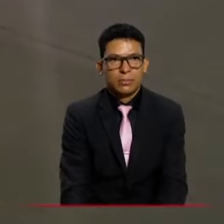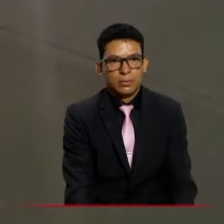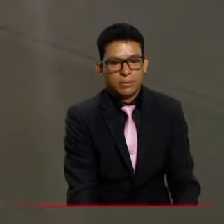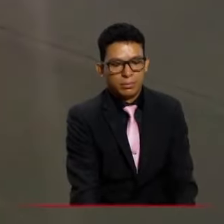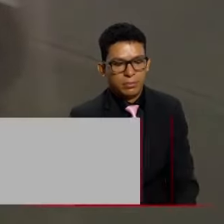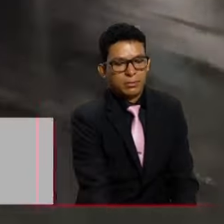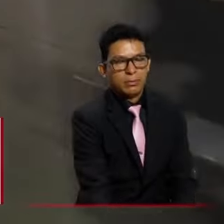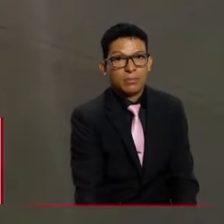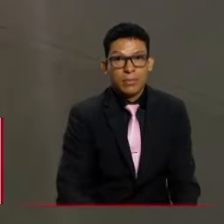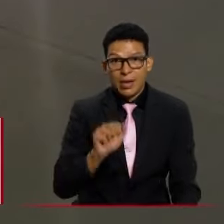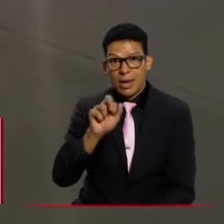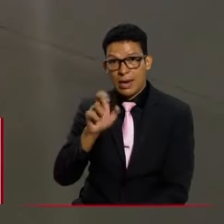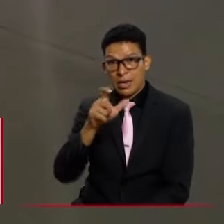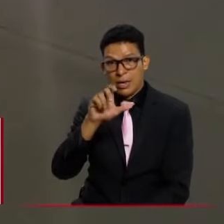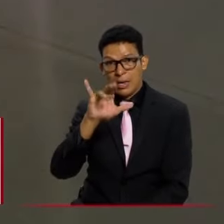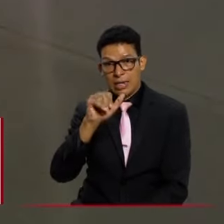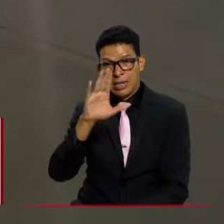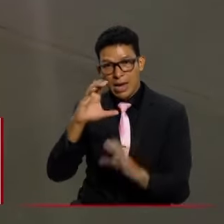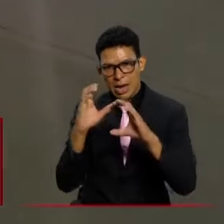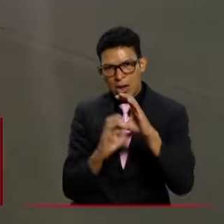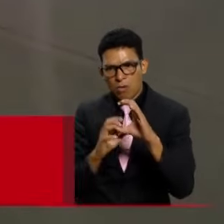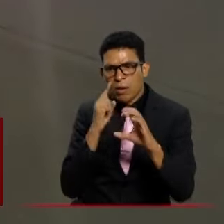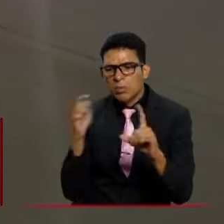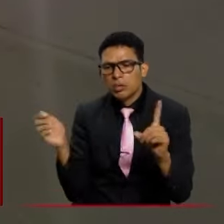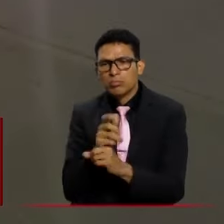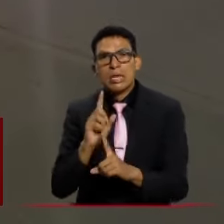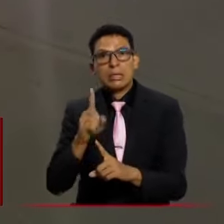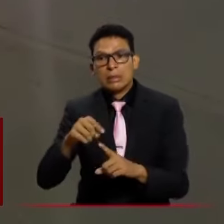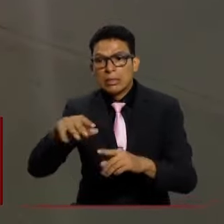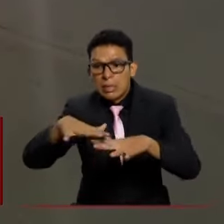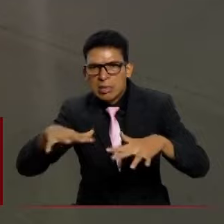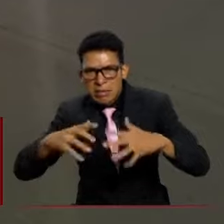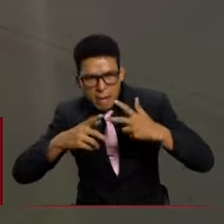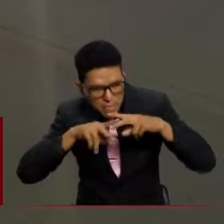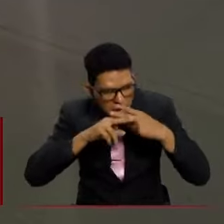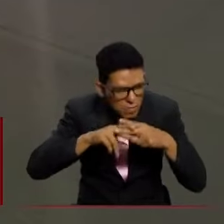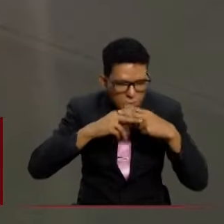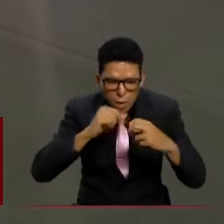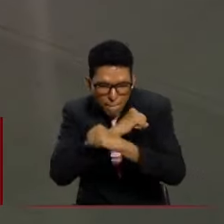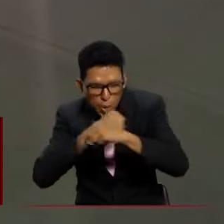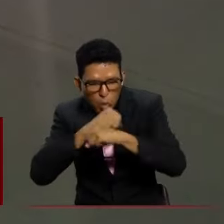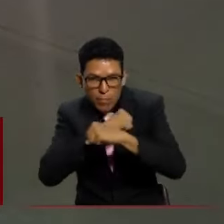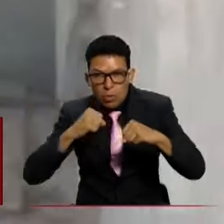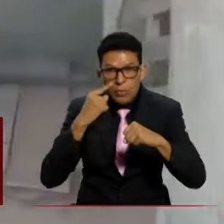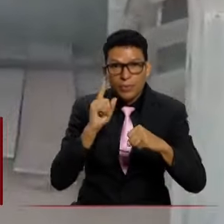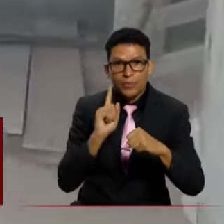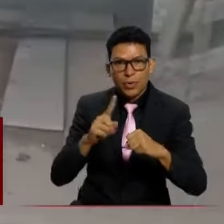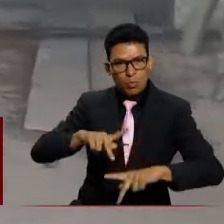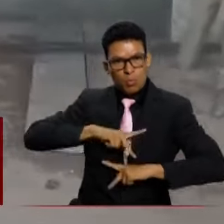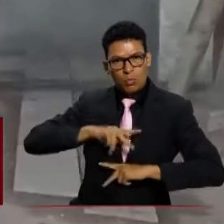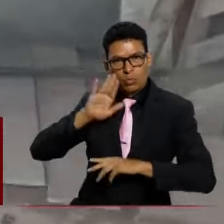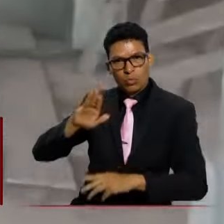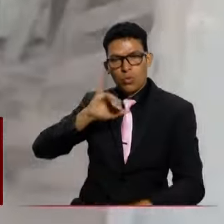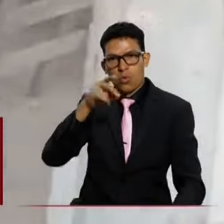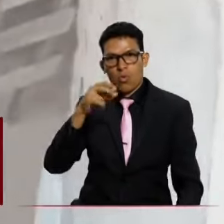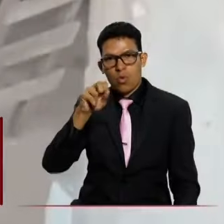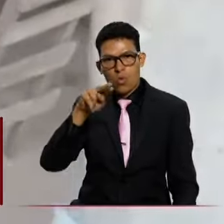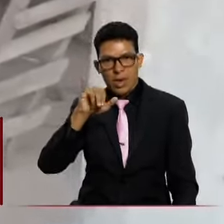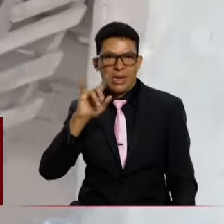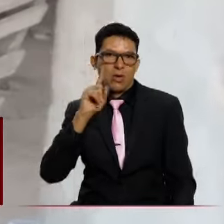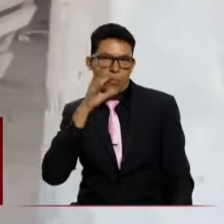En Argelia, Cauca, las tropas militares descubrieron un taller de artefactos explosivos artesanales que pertenecía a alias Giovanni, uno de los